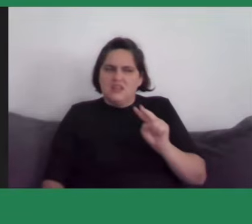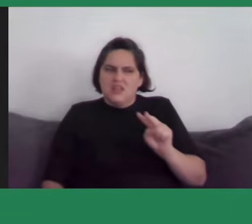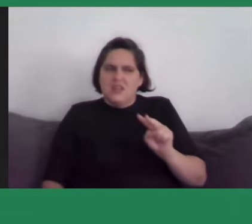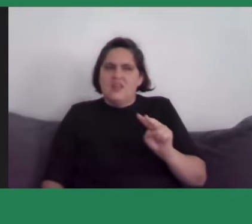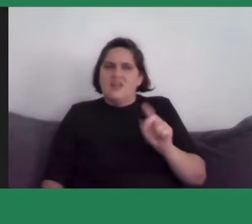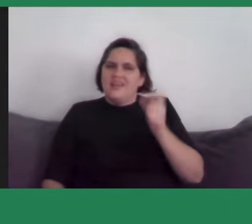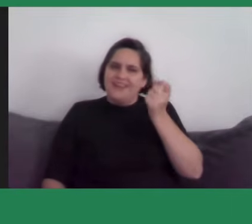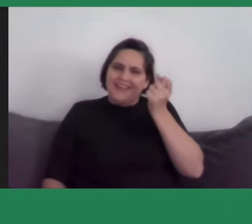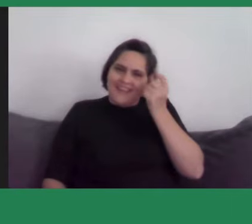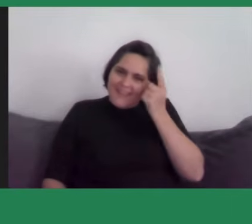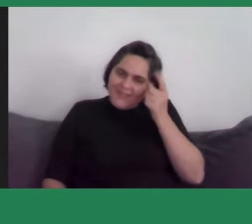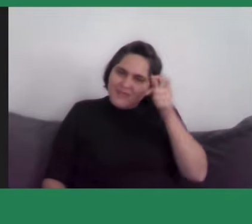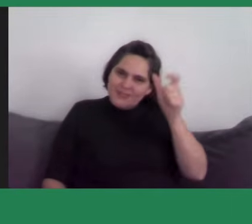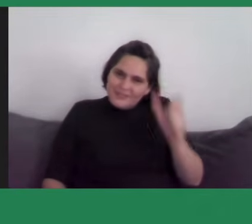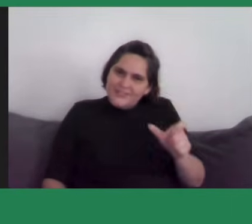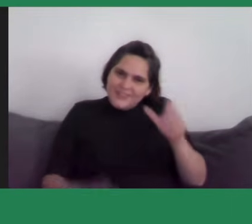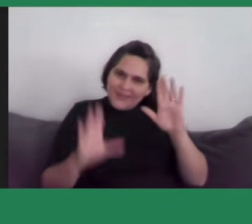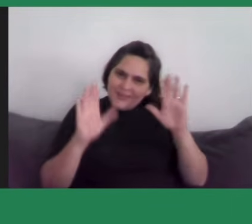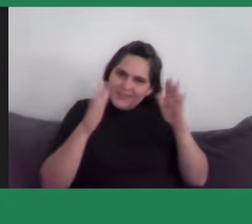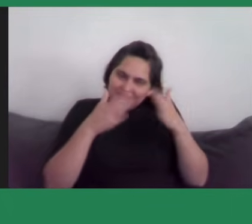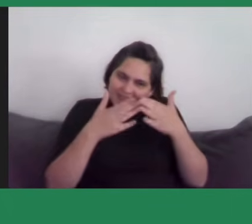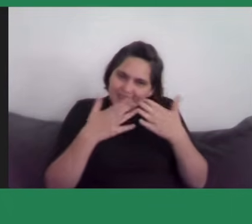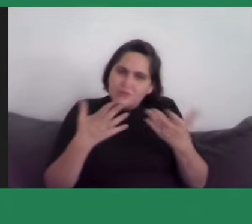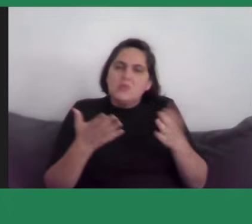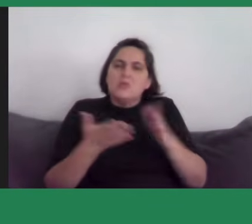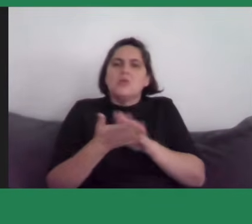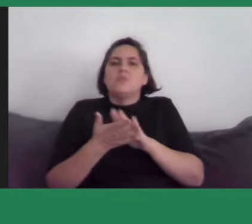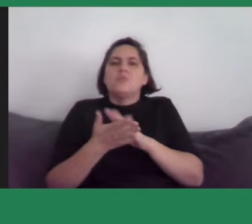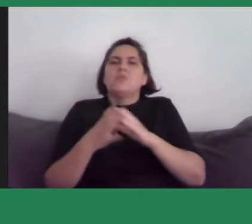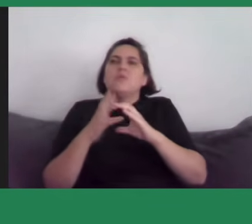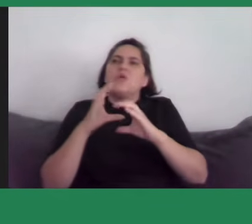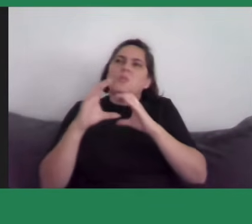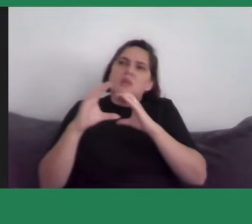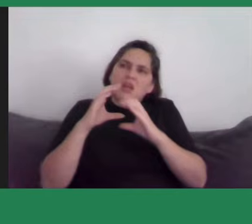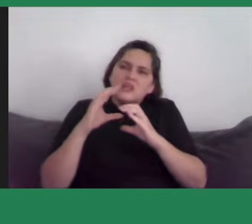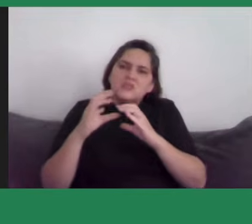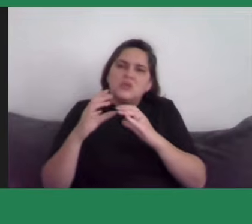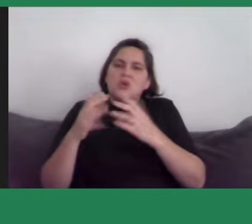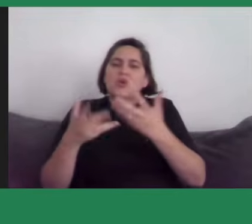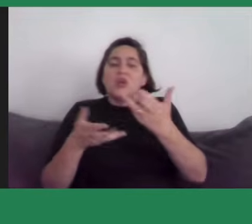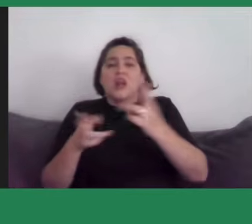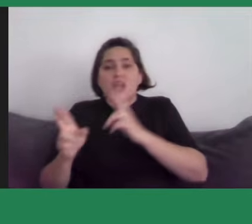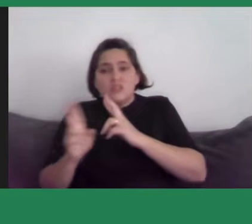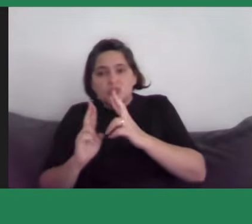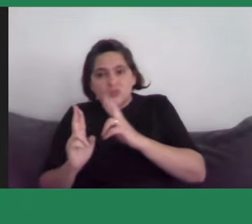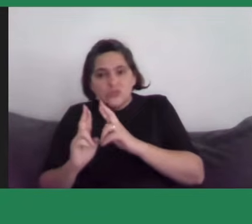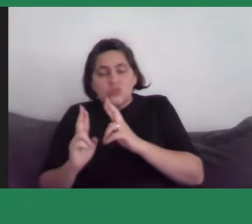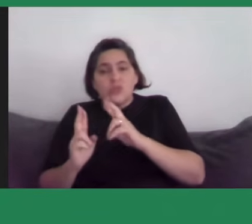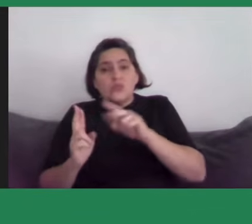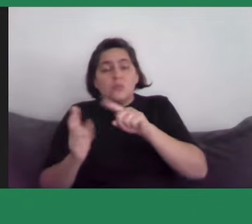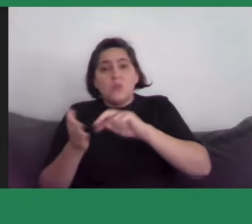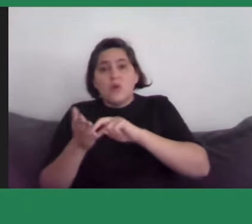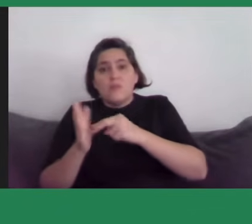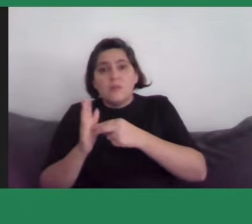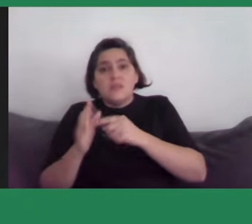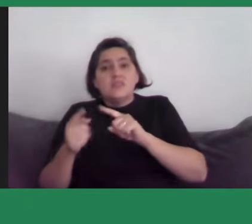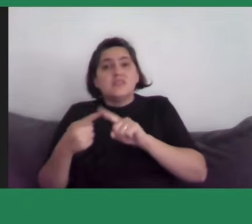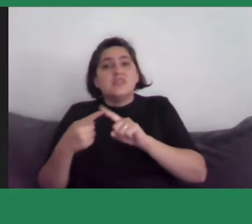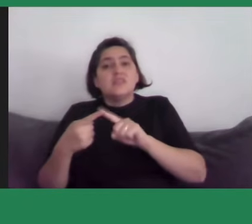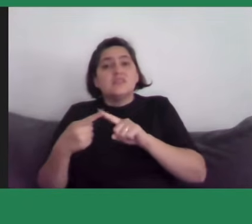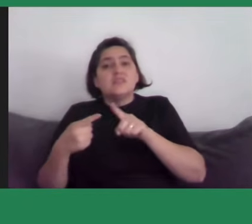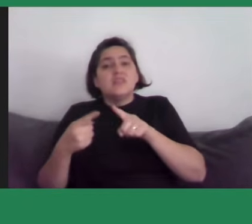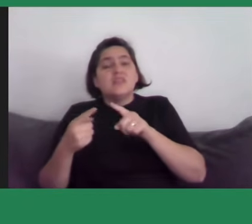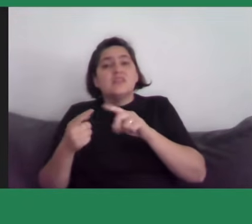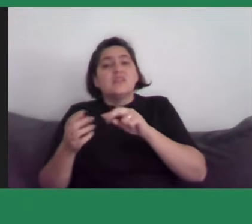si solamente tenemos dificultades en la comunicación y la interacción social, es otra condición del DSM-5 que se llama trastorno de la comunicación